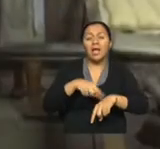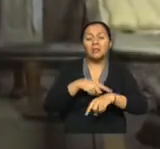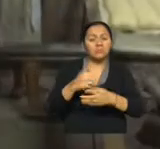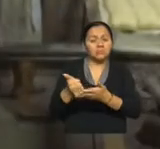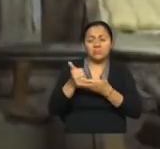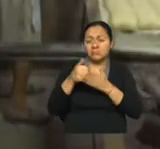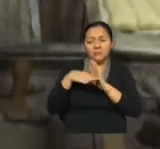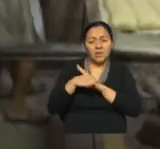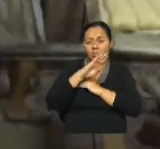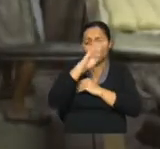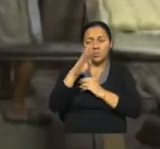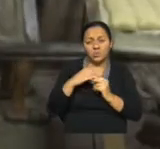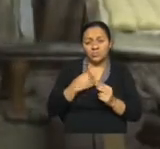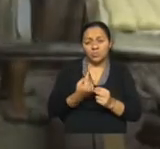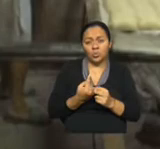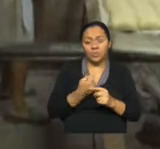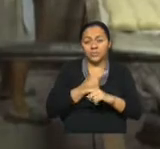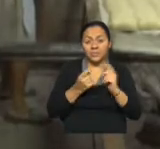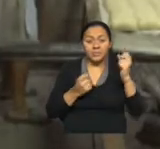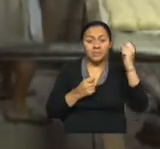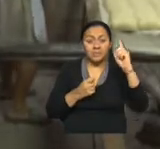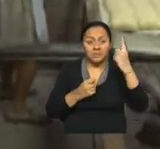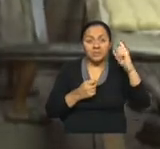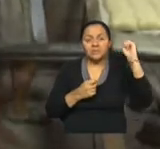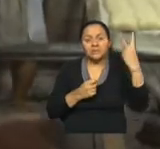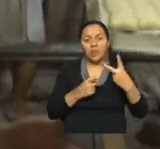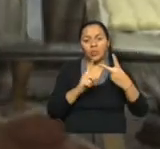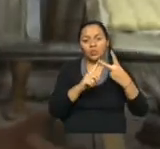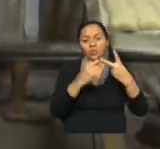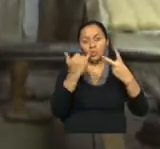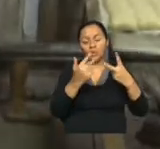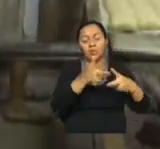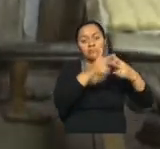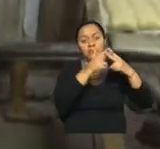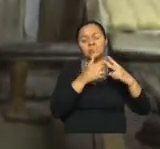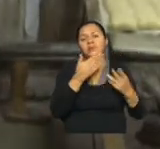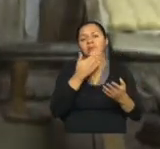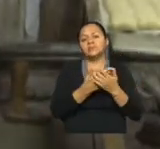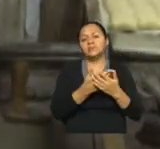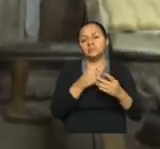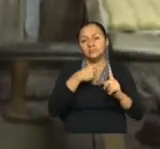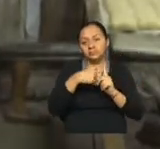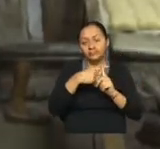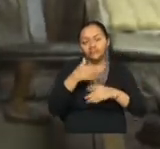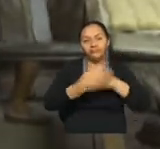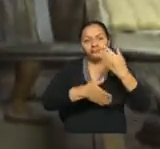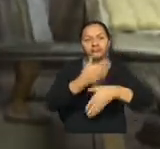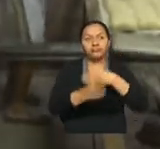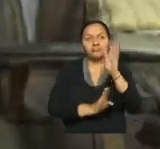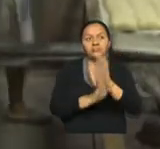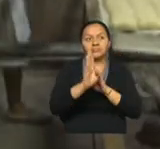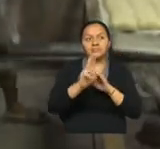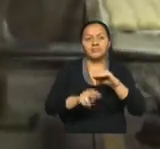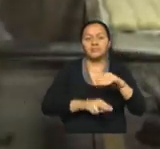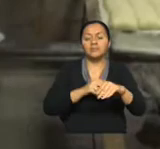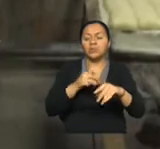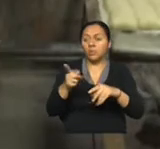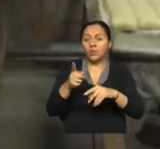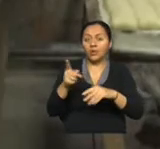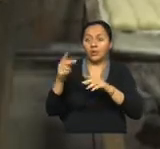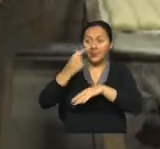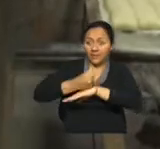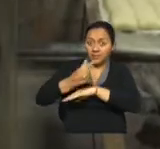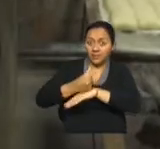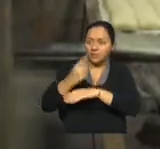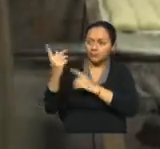ayudado. Esta es la segunda vez que estoy pidiendo una ayuda y me han favorecido. Hay una excelente relación, todo lo